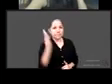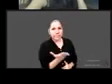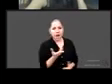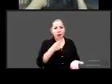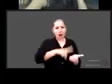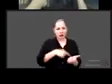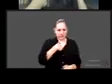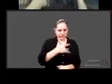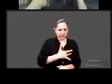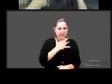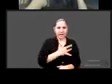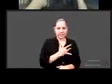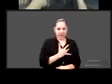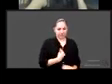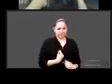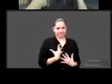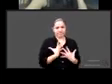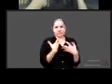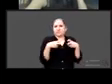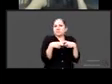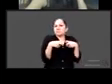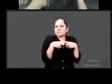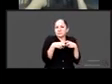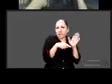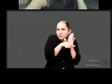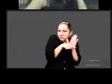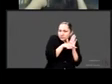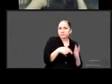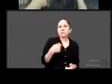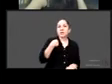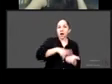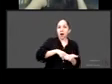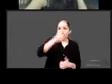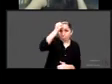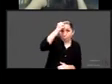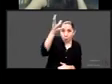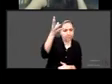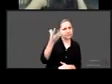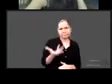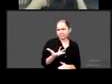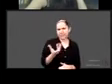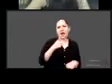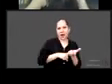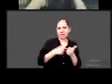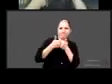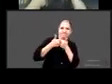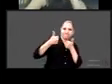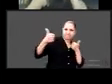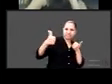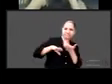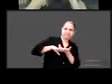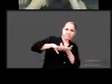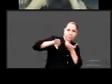de estrés tóxico. Nunca lo olvidarán. Los alejas de ti, les das mal ejemplo, perpetúas la violencia.